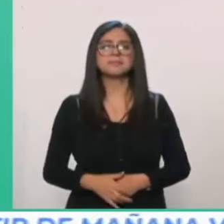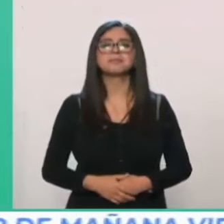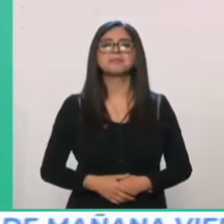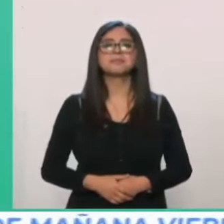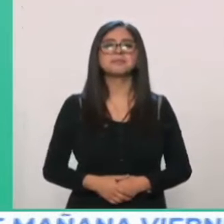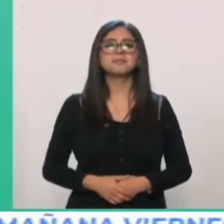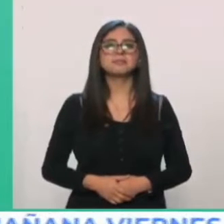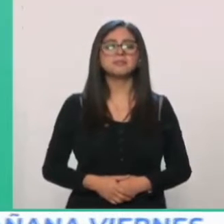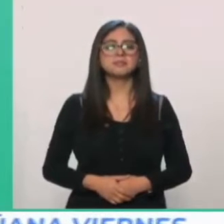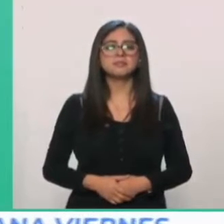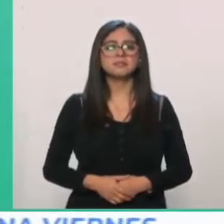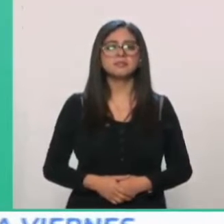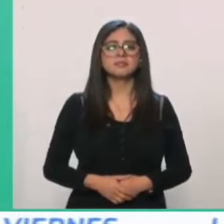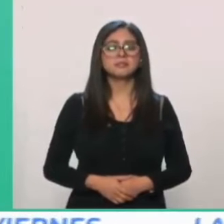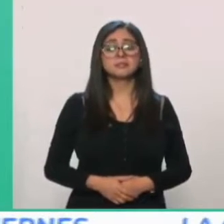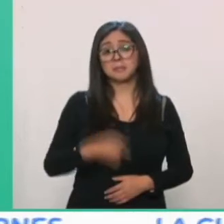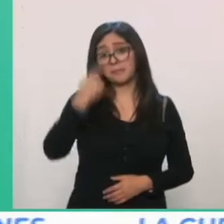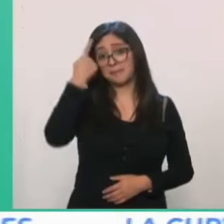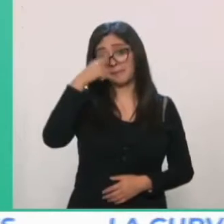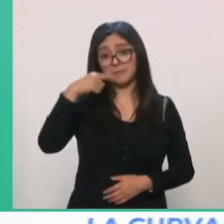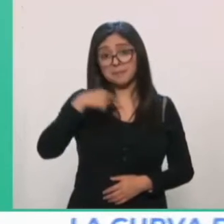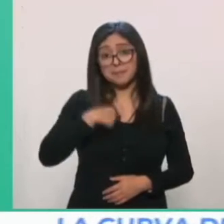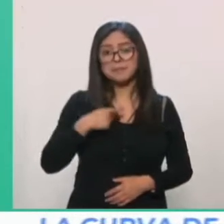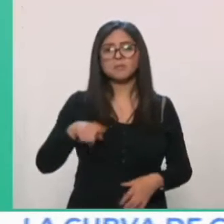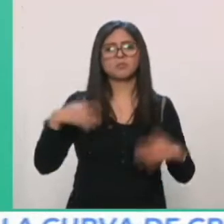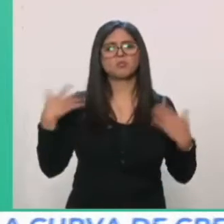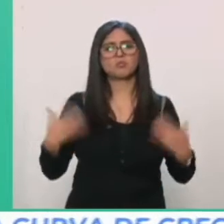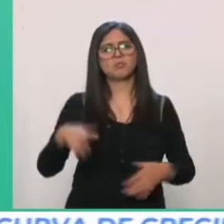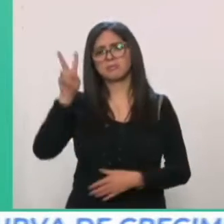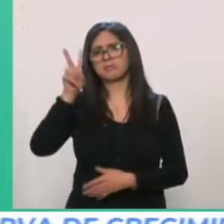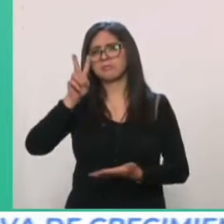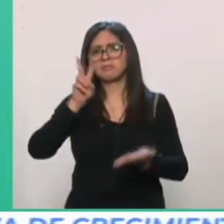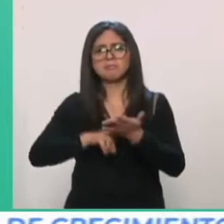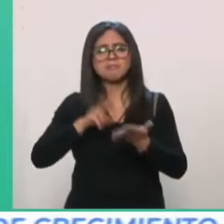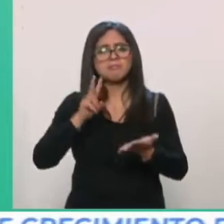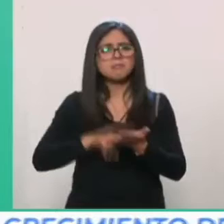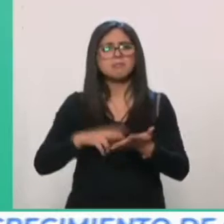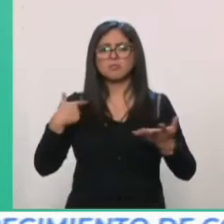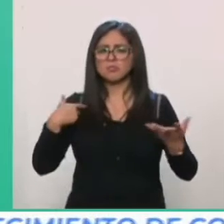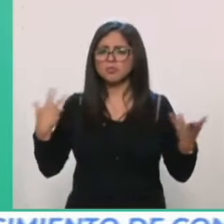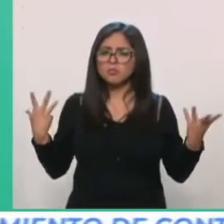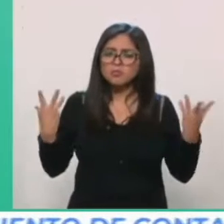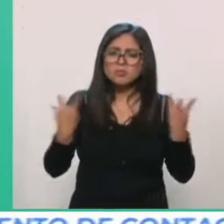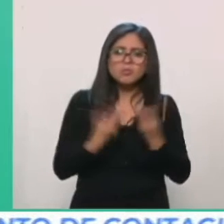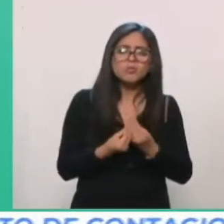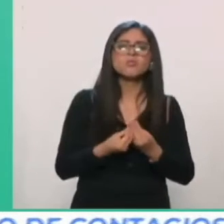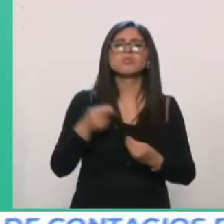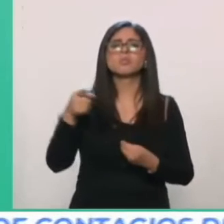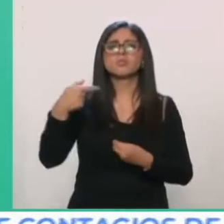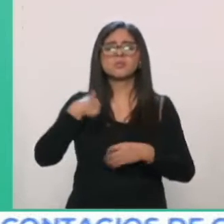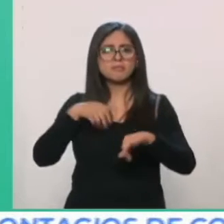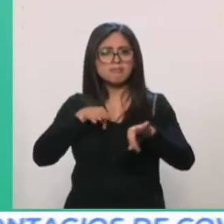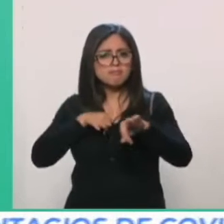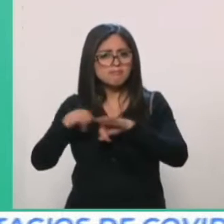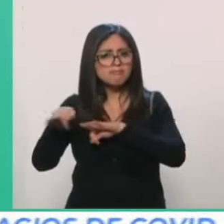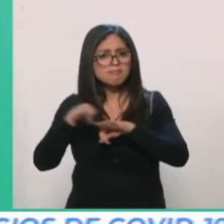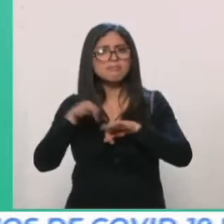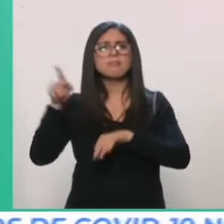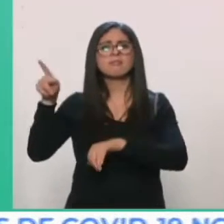momento. Para mí ha sido un verdadero honor, placer y gusto el